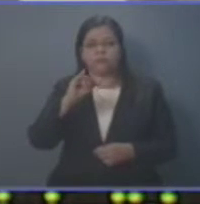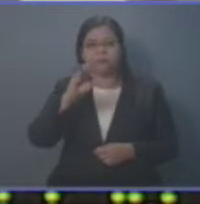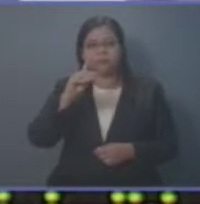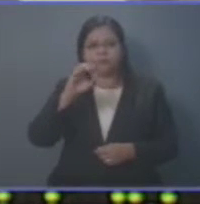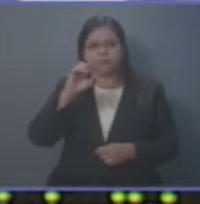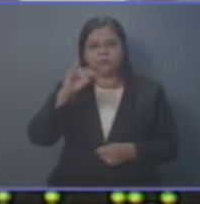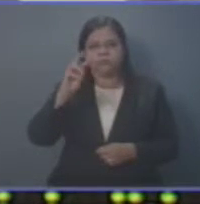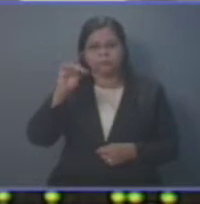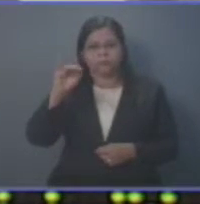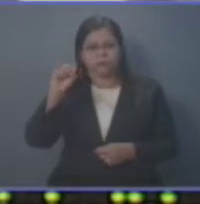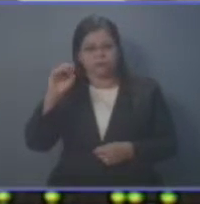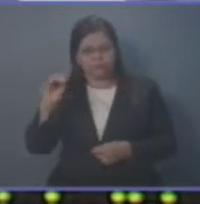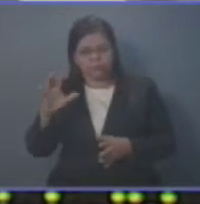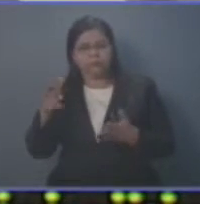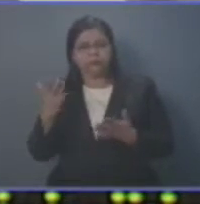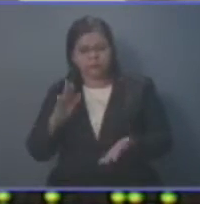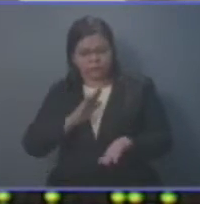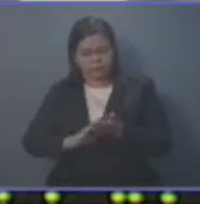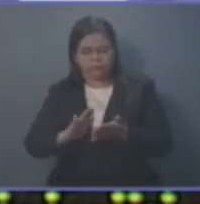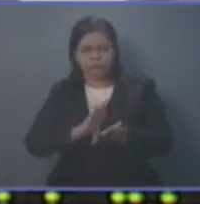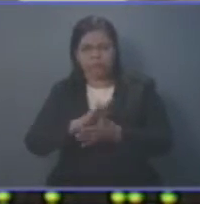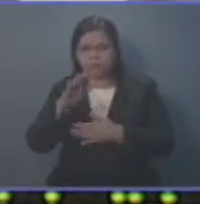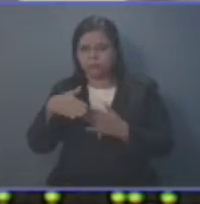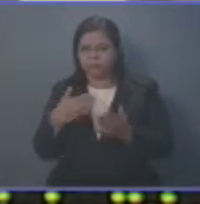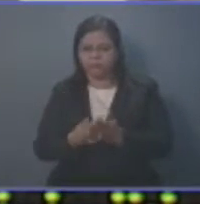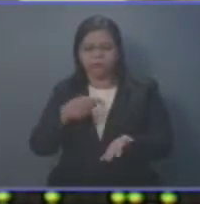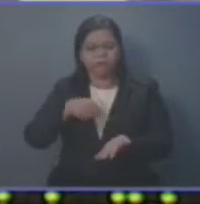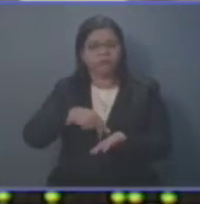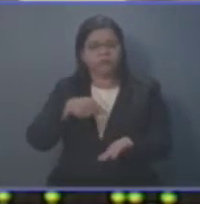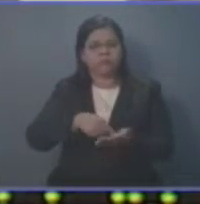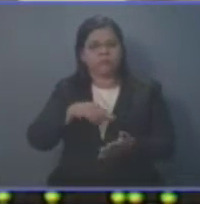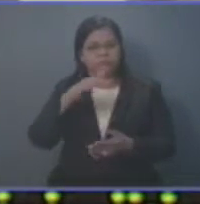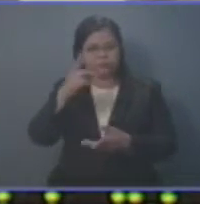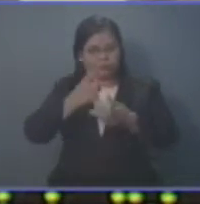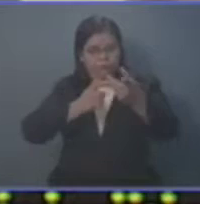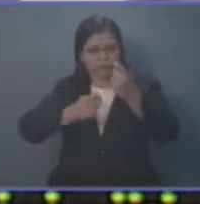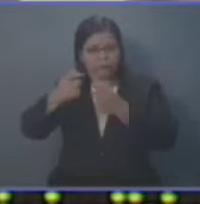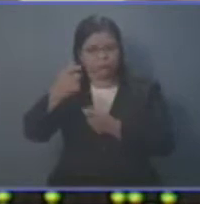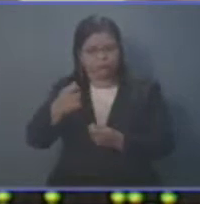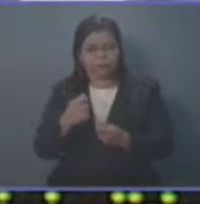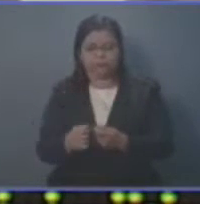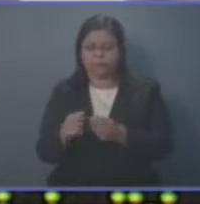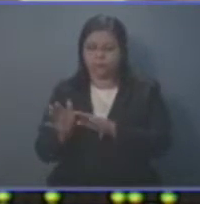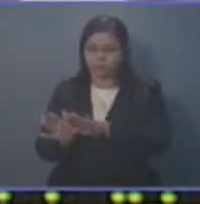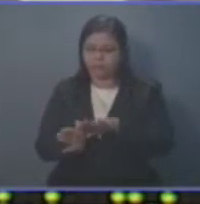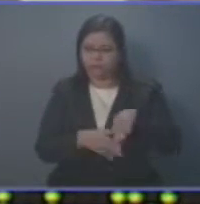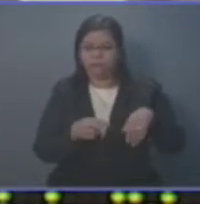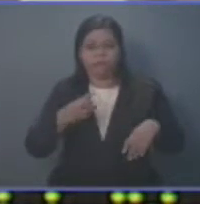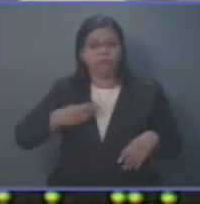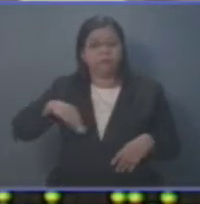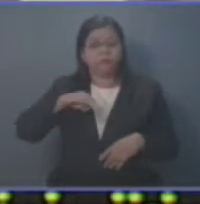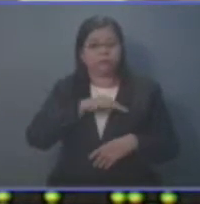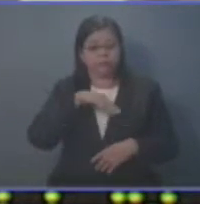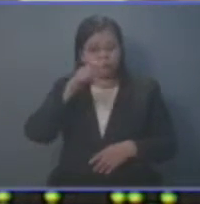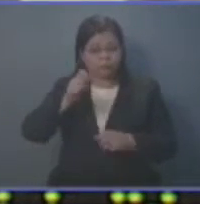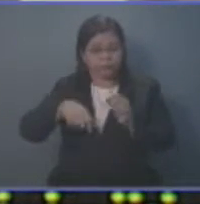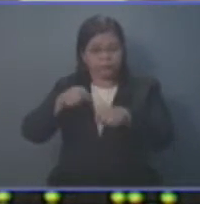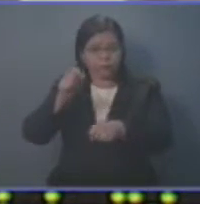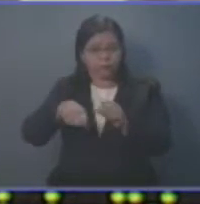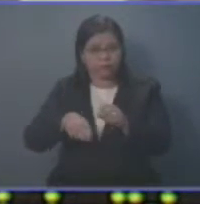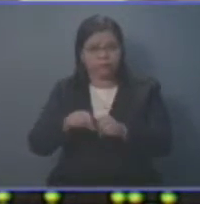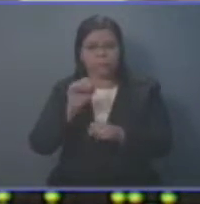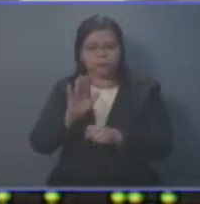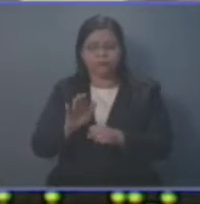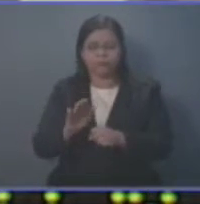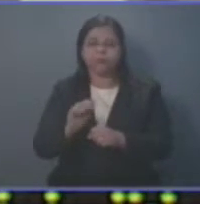aludido con el propósito de financiar la reestructuración de la deuda del café. Por otra parte, el ministro de Agricultura y Ganadería, en su carácter